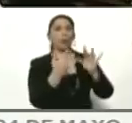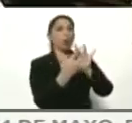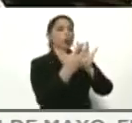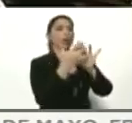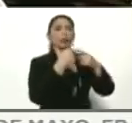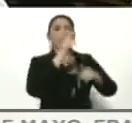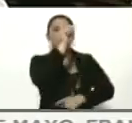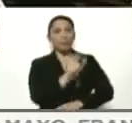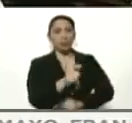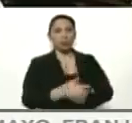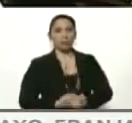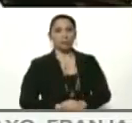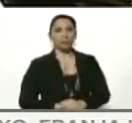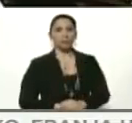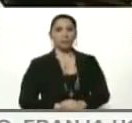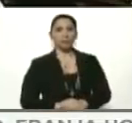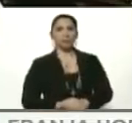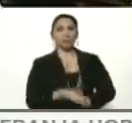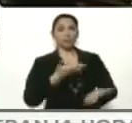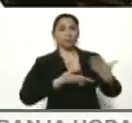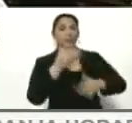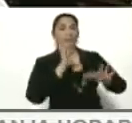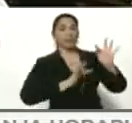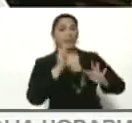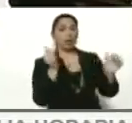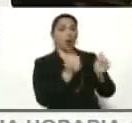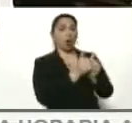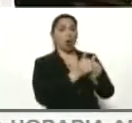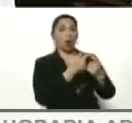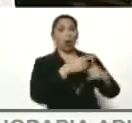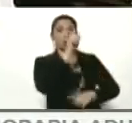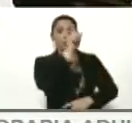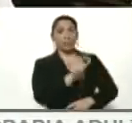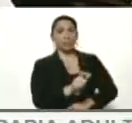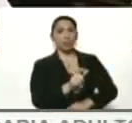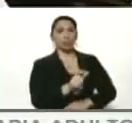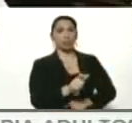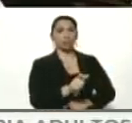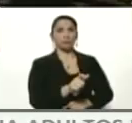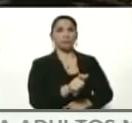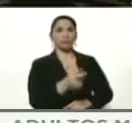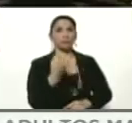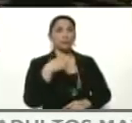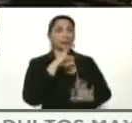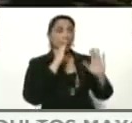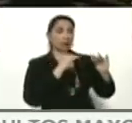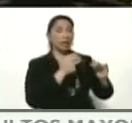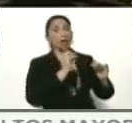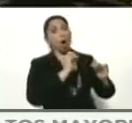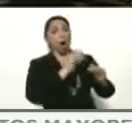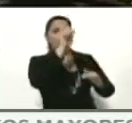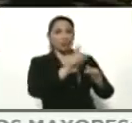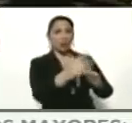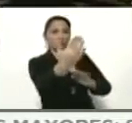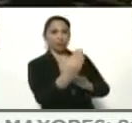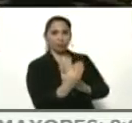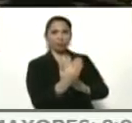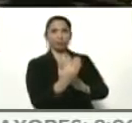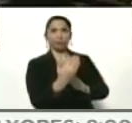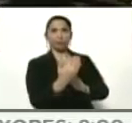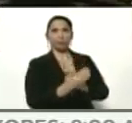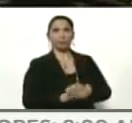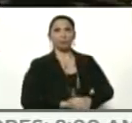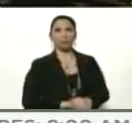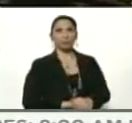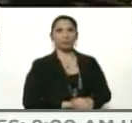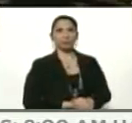cualquier tipo de interacción física entre las personas que atienden el PASI y las personas que están siendo atendidas